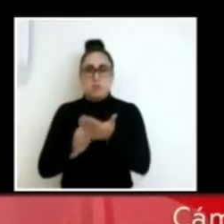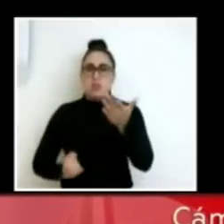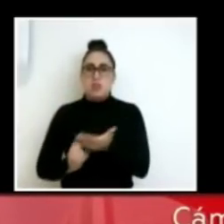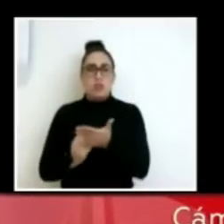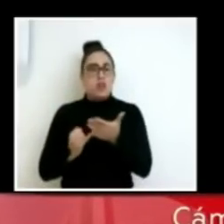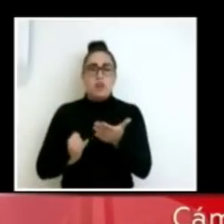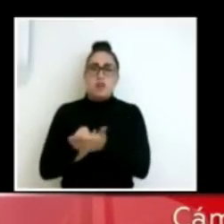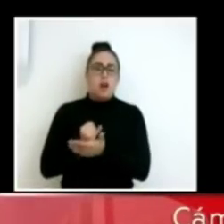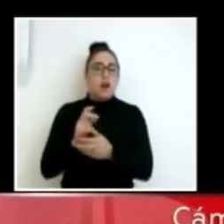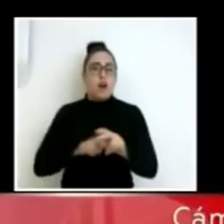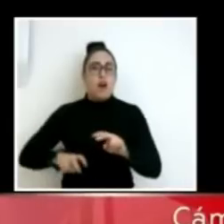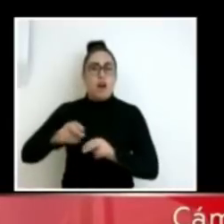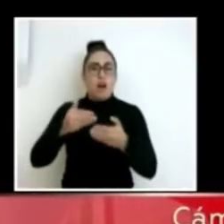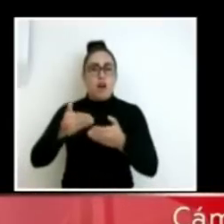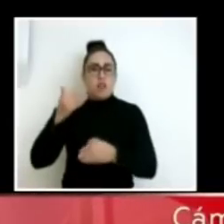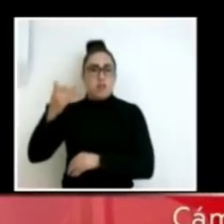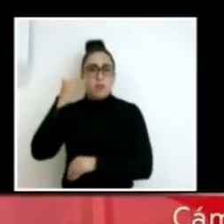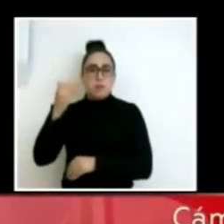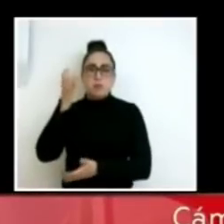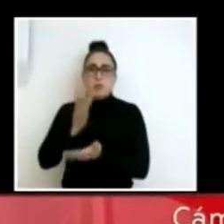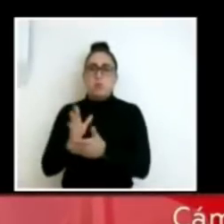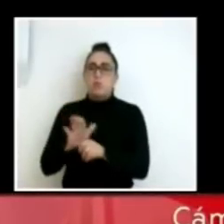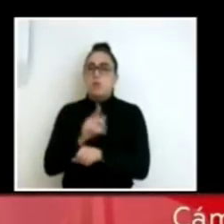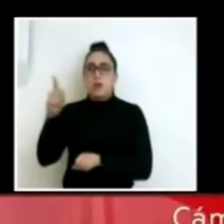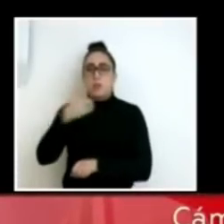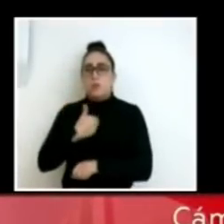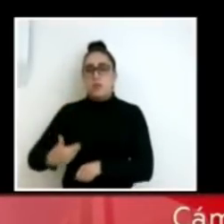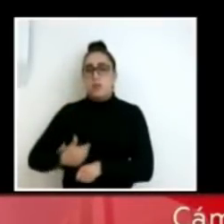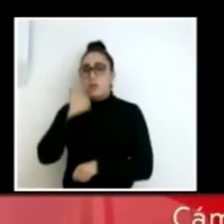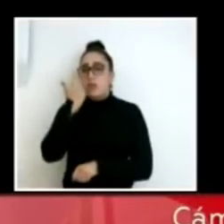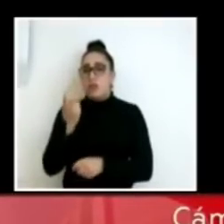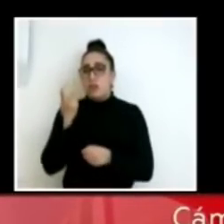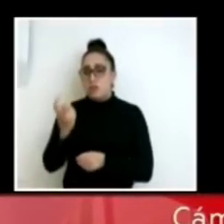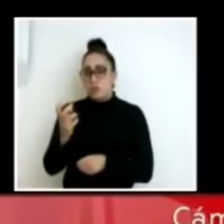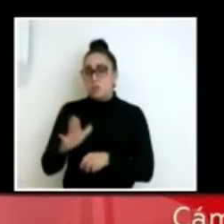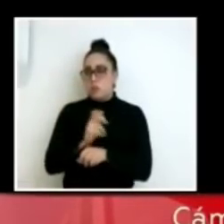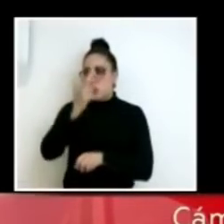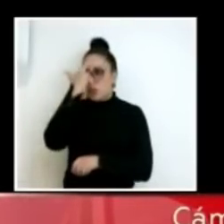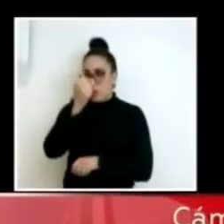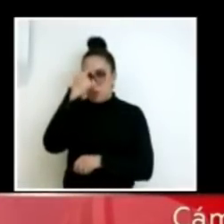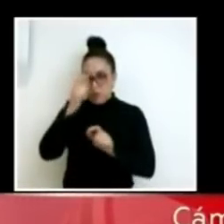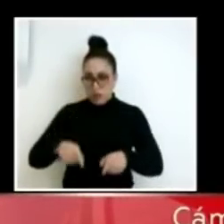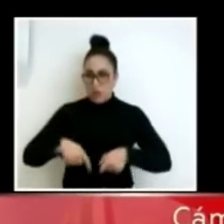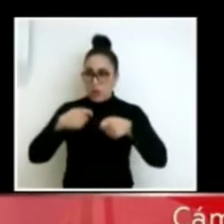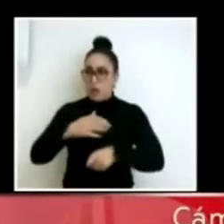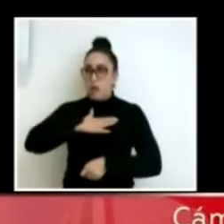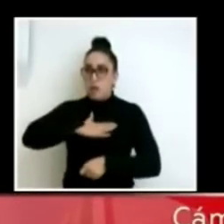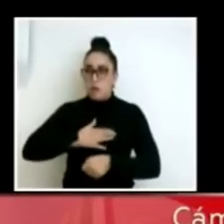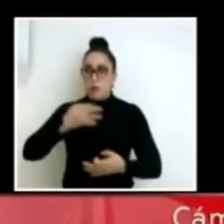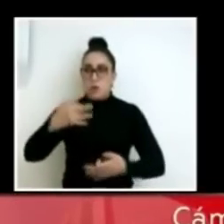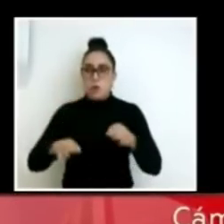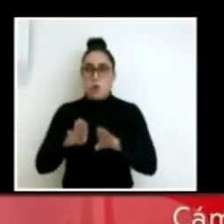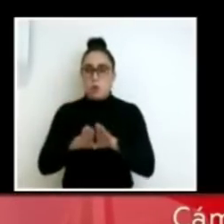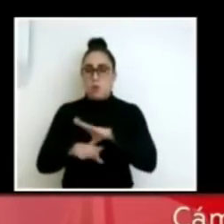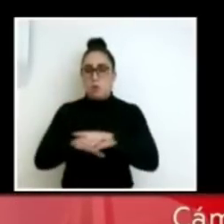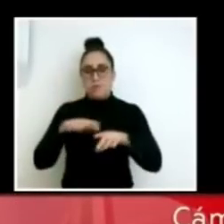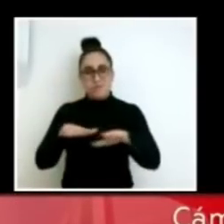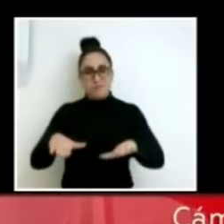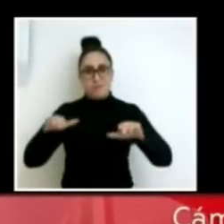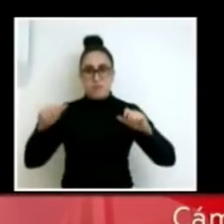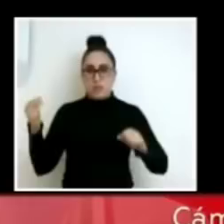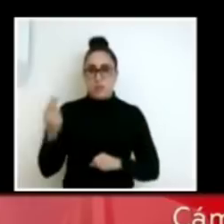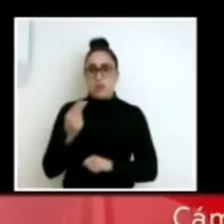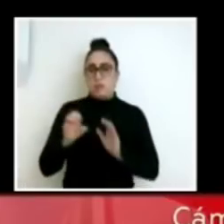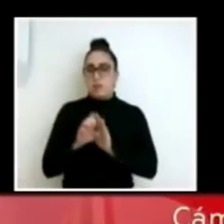Acción Nacional creemos que una justicia sea verdaderamente imparcial, autónoma y equitativa. Creemos en la importancia de contar con jueces